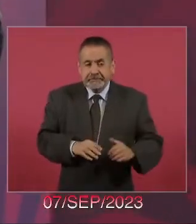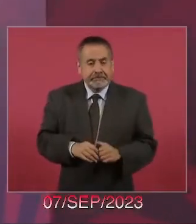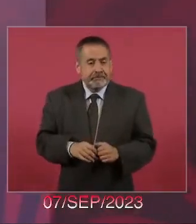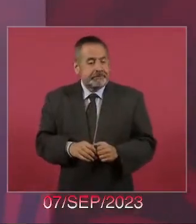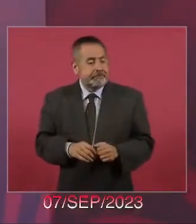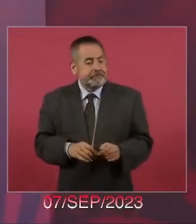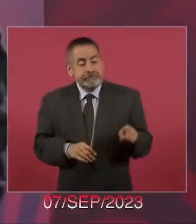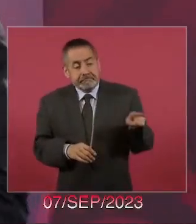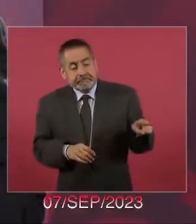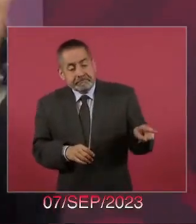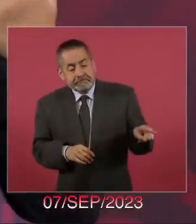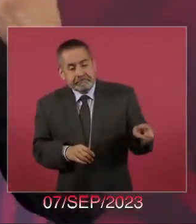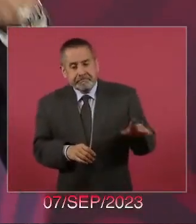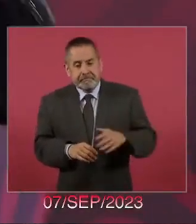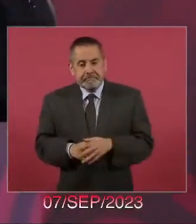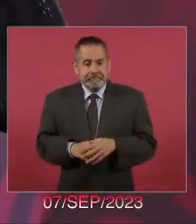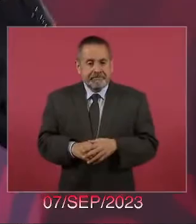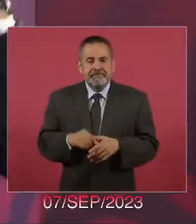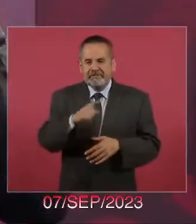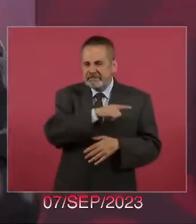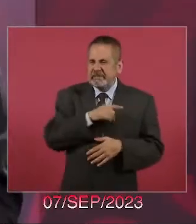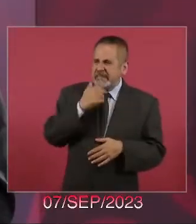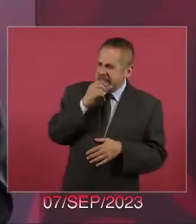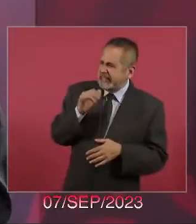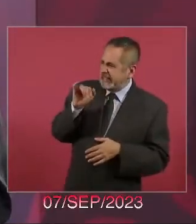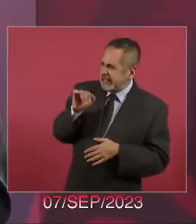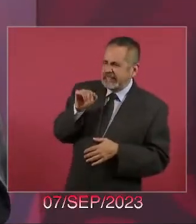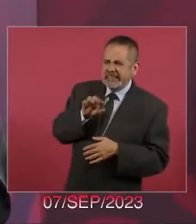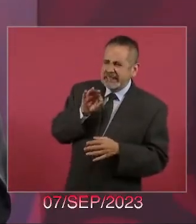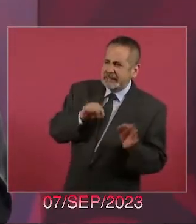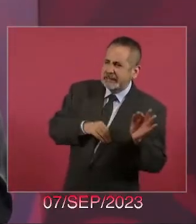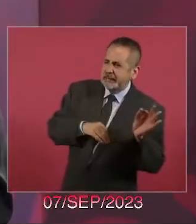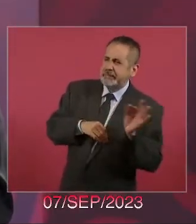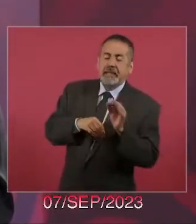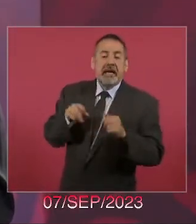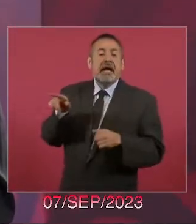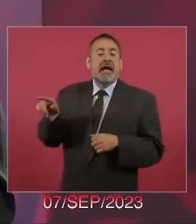que diga Marcelo, porque además,